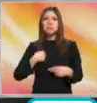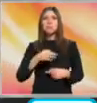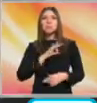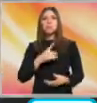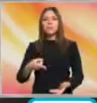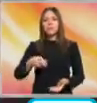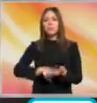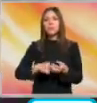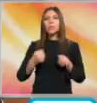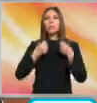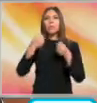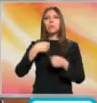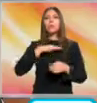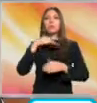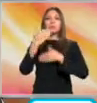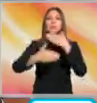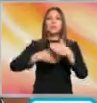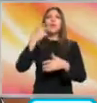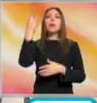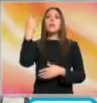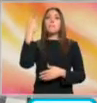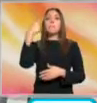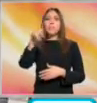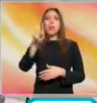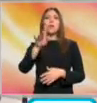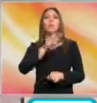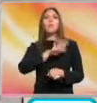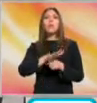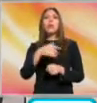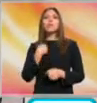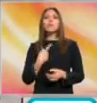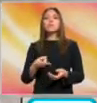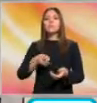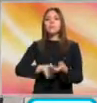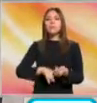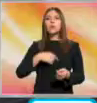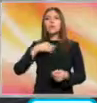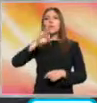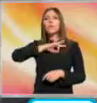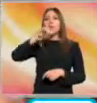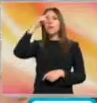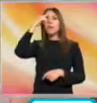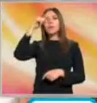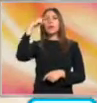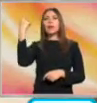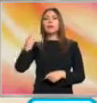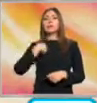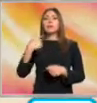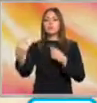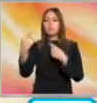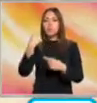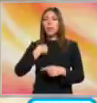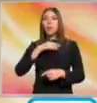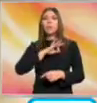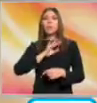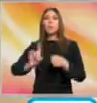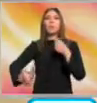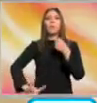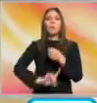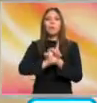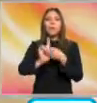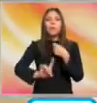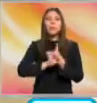débiles donde nos podrían pegar y eso hace que no lleguemos al éxito, ¿no? Exactamente. Los talones de Aquiles que tenemos por ahí, Claro. ¿no? Exacto,